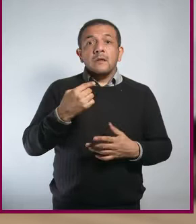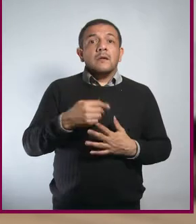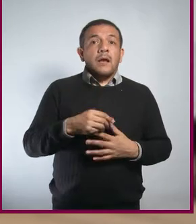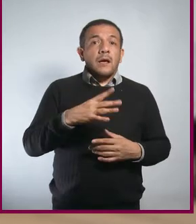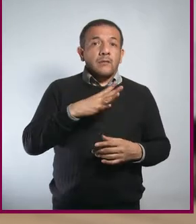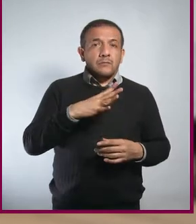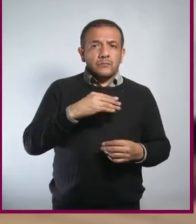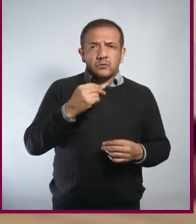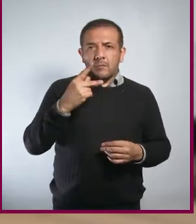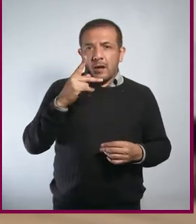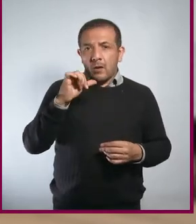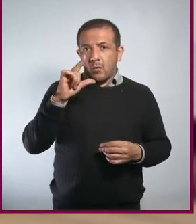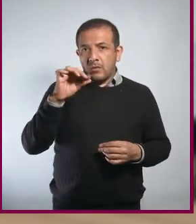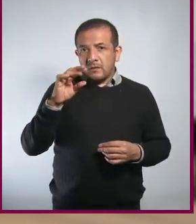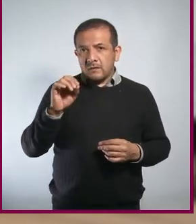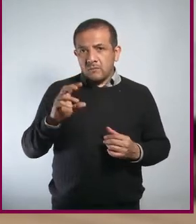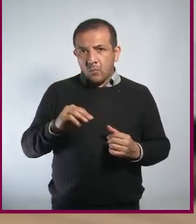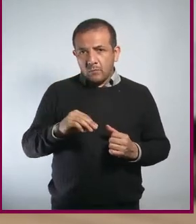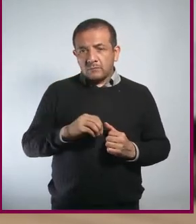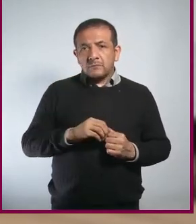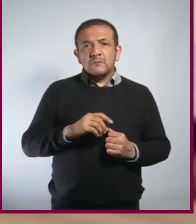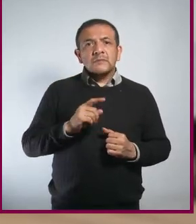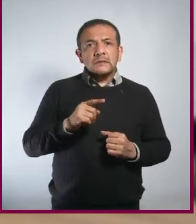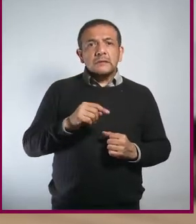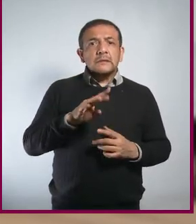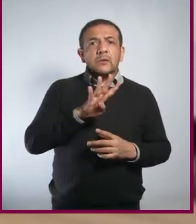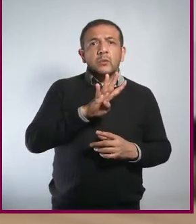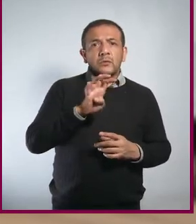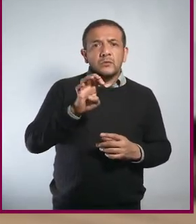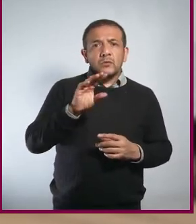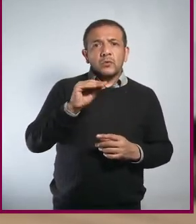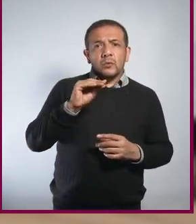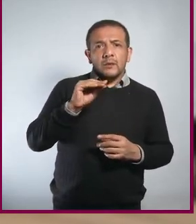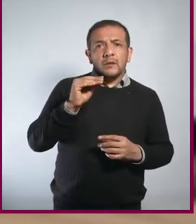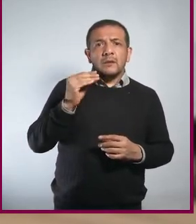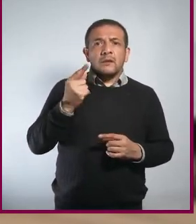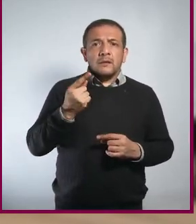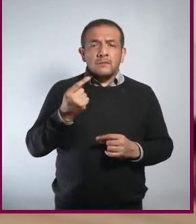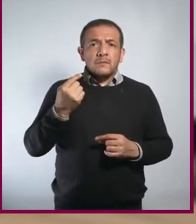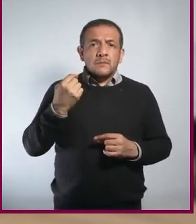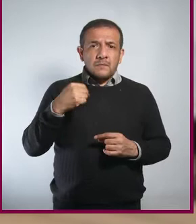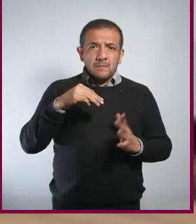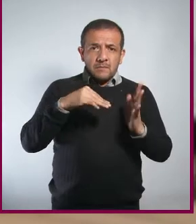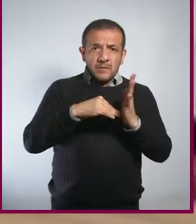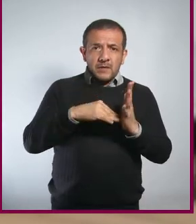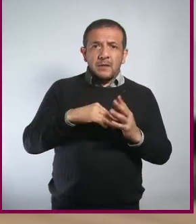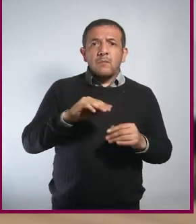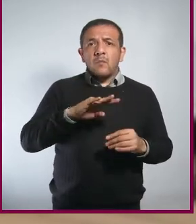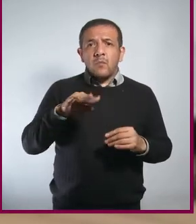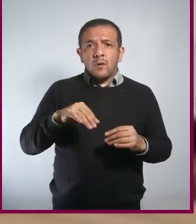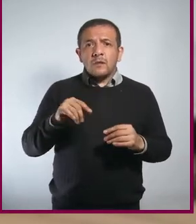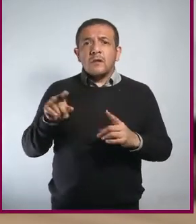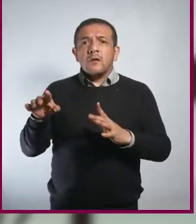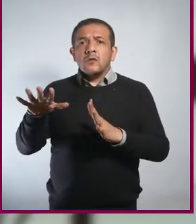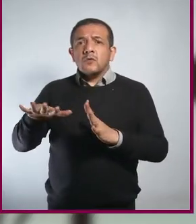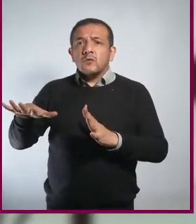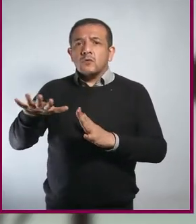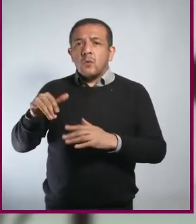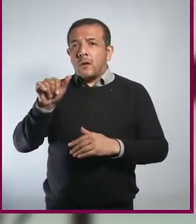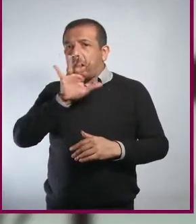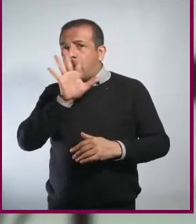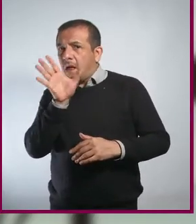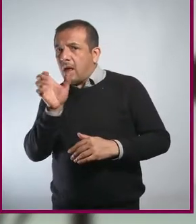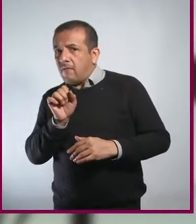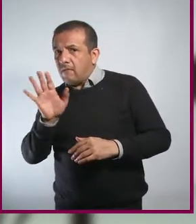de paludismo, causando cerca de 429,000 muertes, muchos de ellos niños africanos.